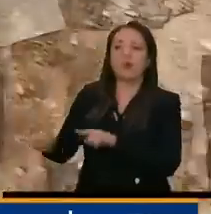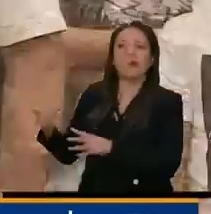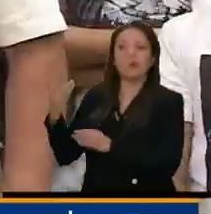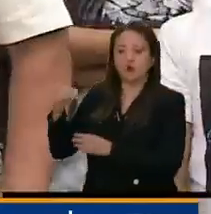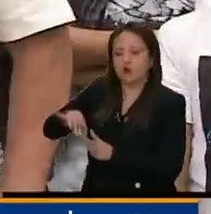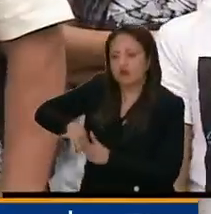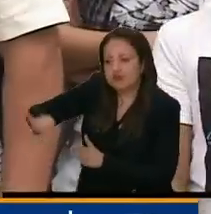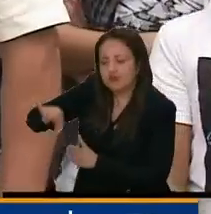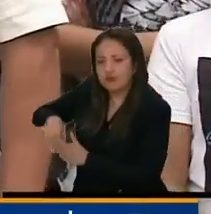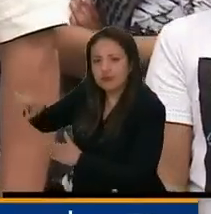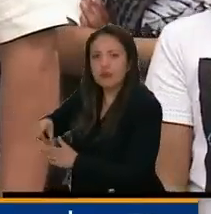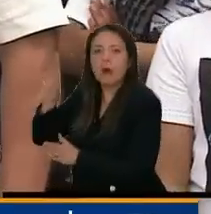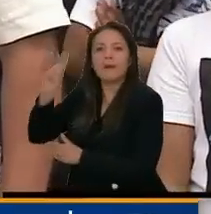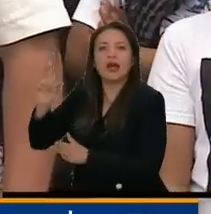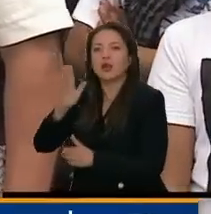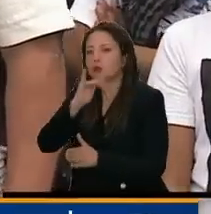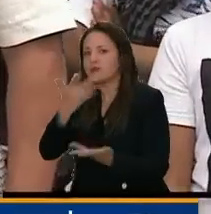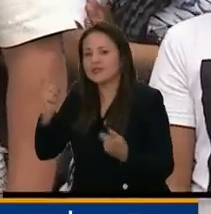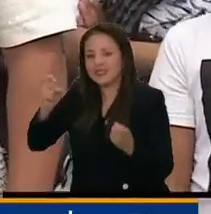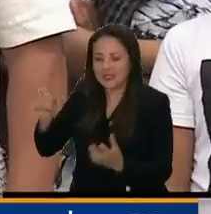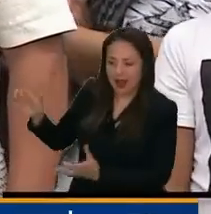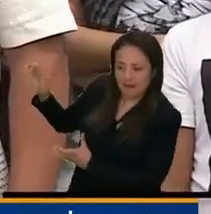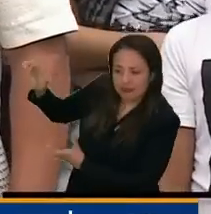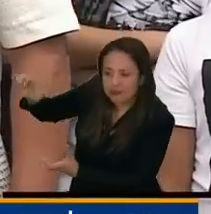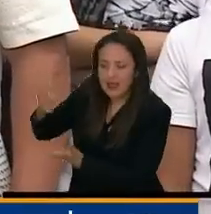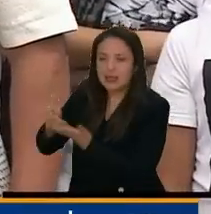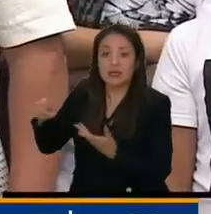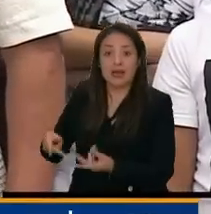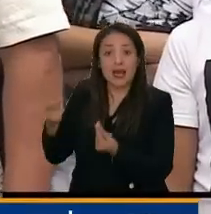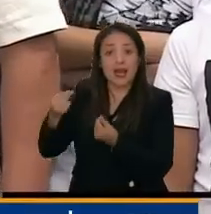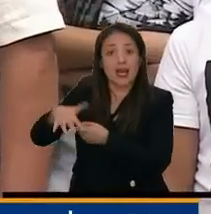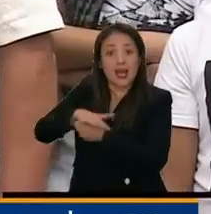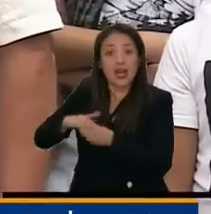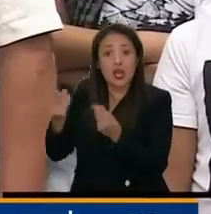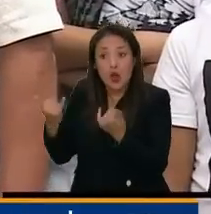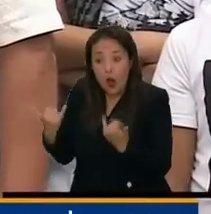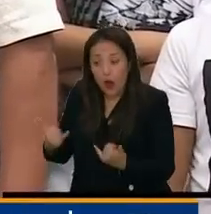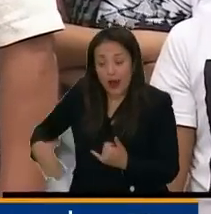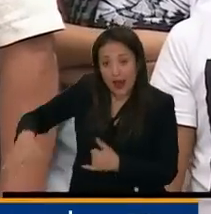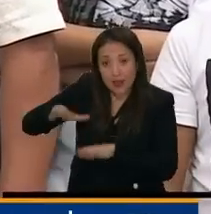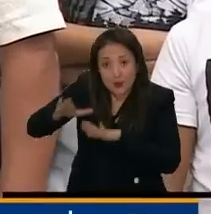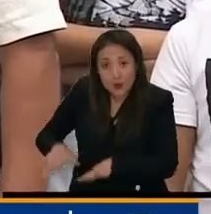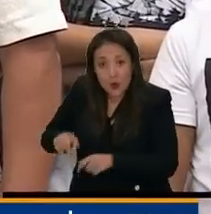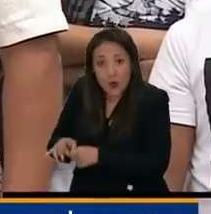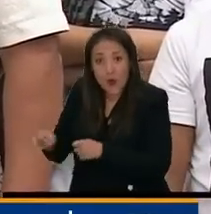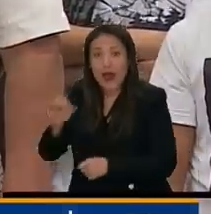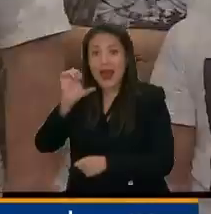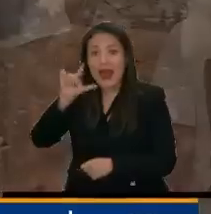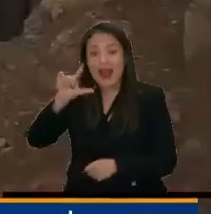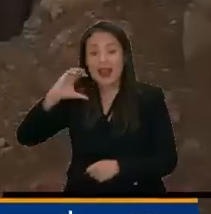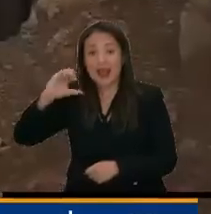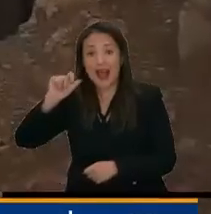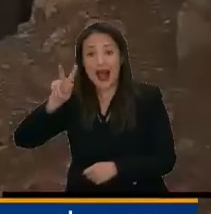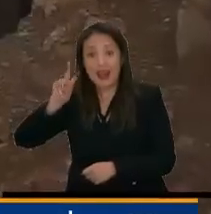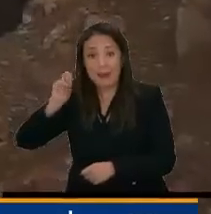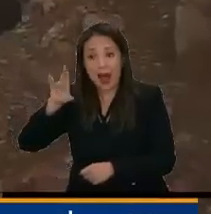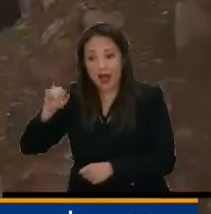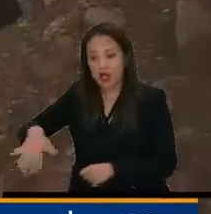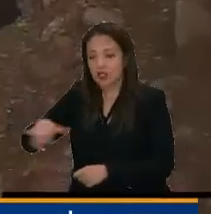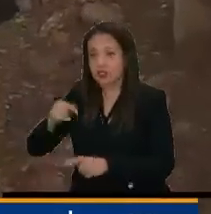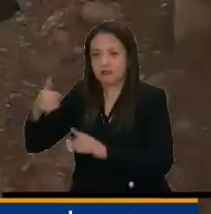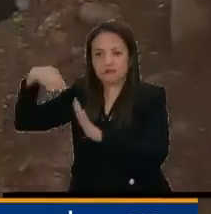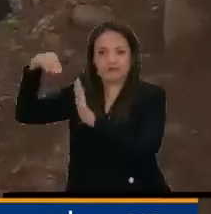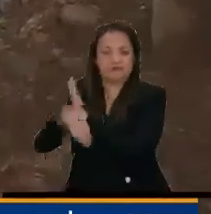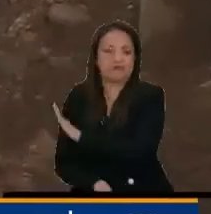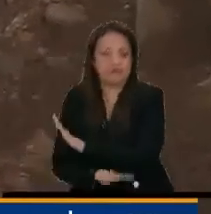pero no pudo ingresar los insumos. O sea, la economía del Calvario en este momento sí, se quebró. En esta travesía en